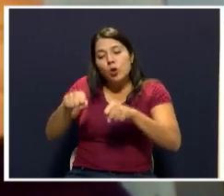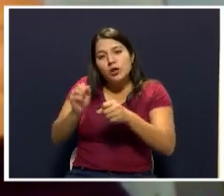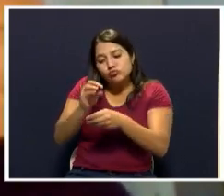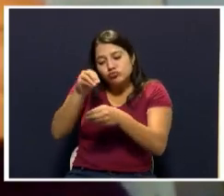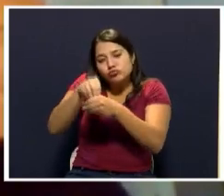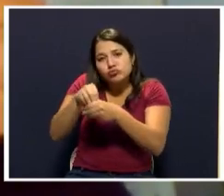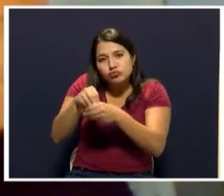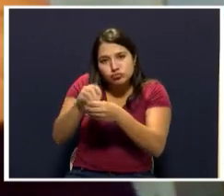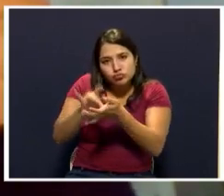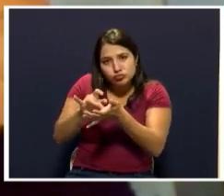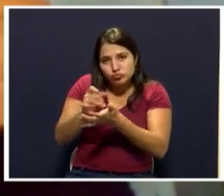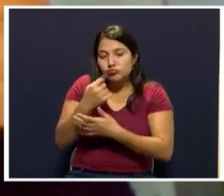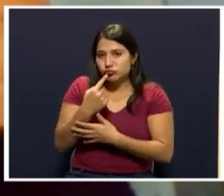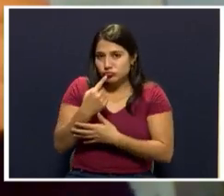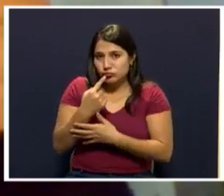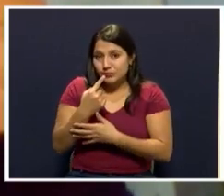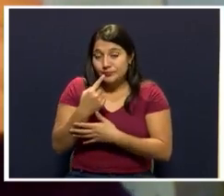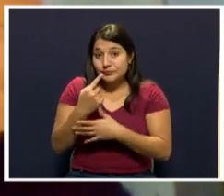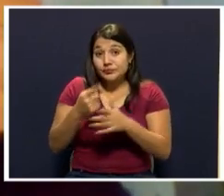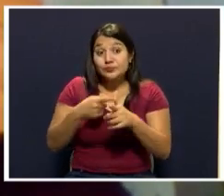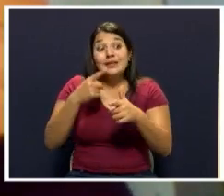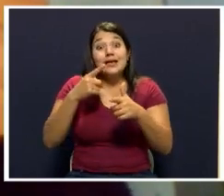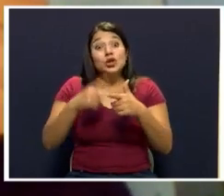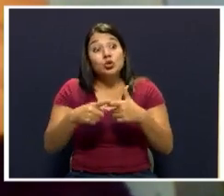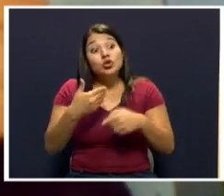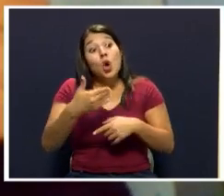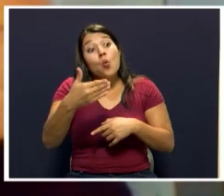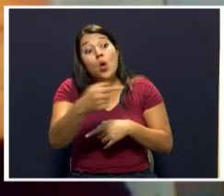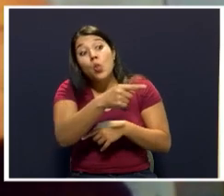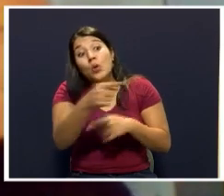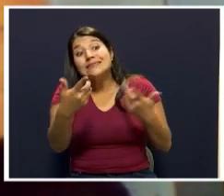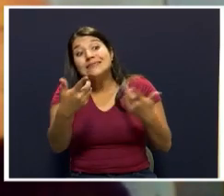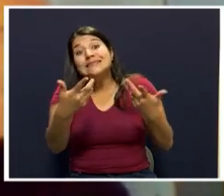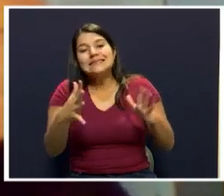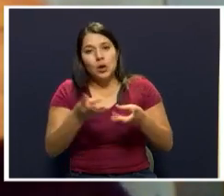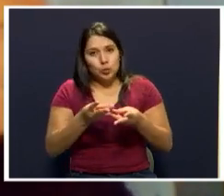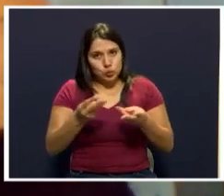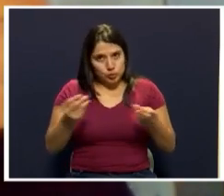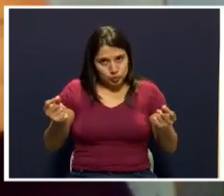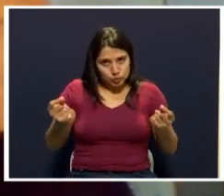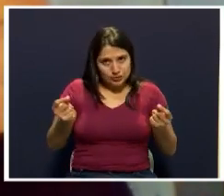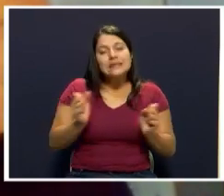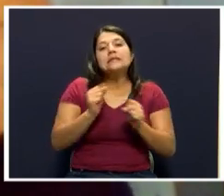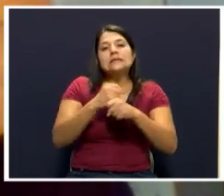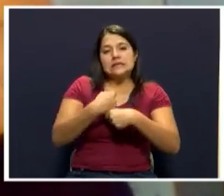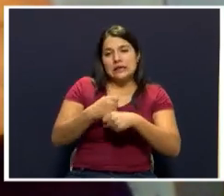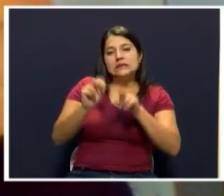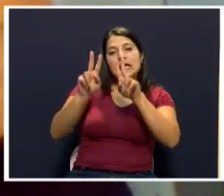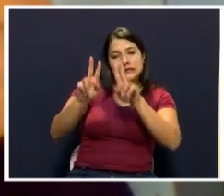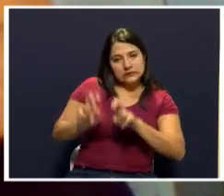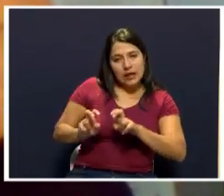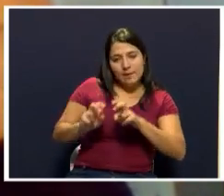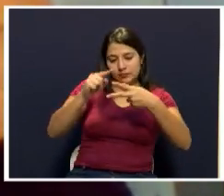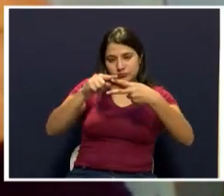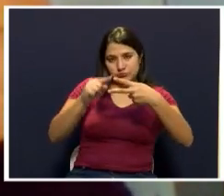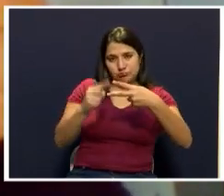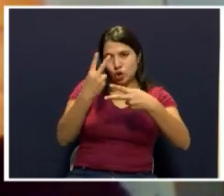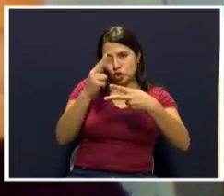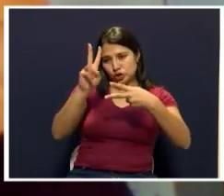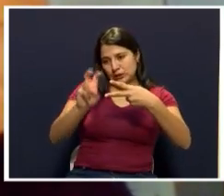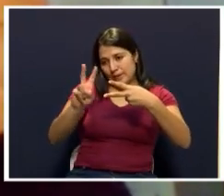de la enfermedad y se les hace pruebas que se efectúan en el INCIENSA para demostrar que ya la persona no